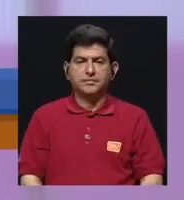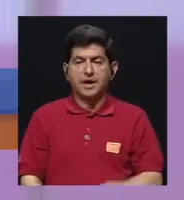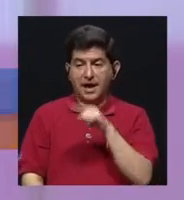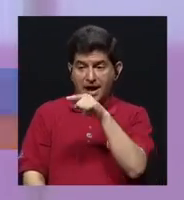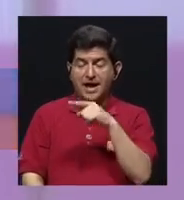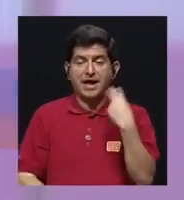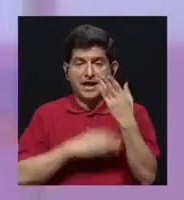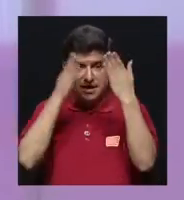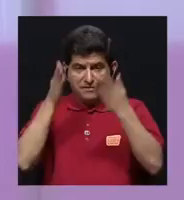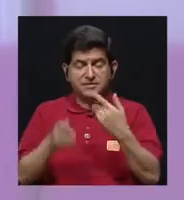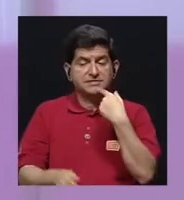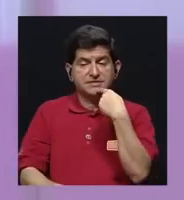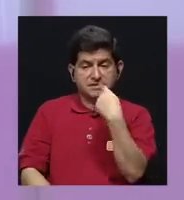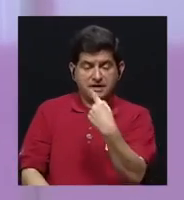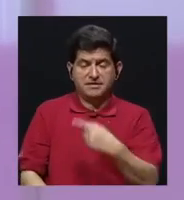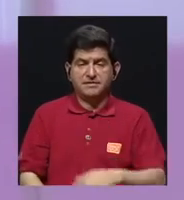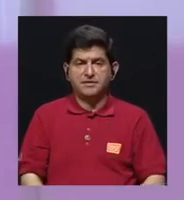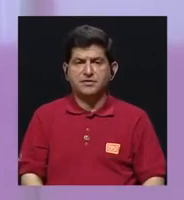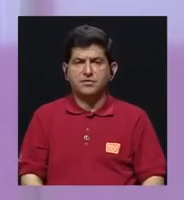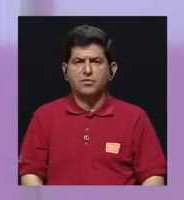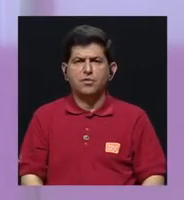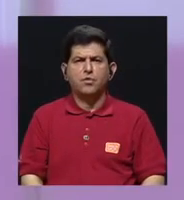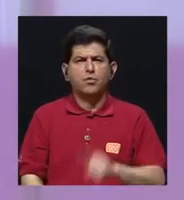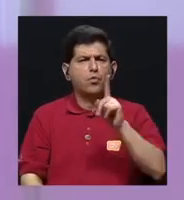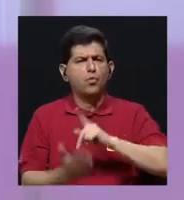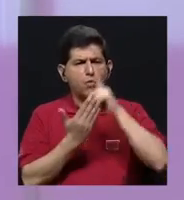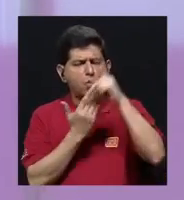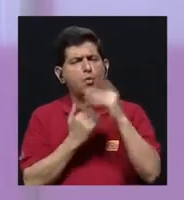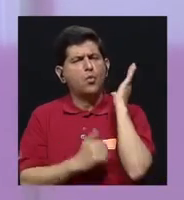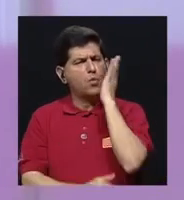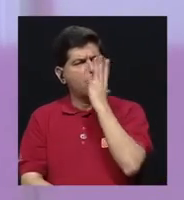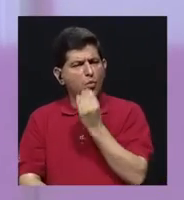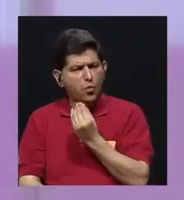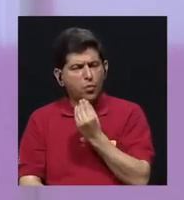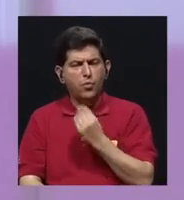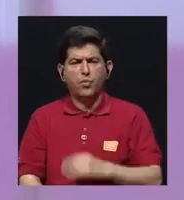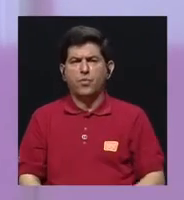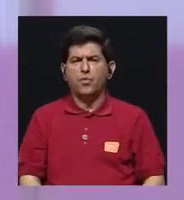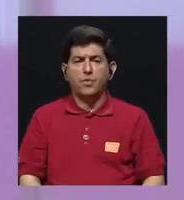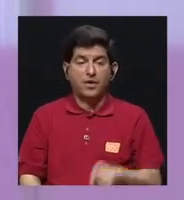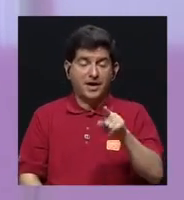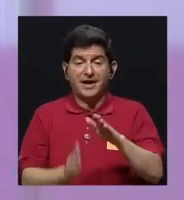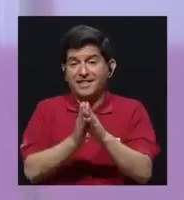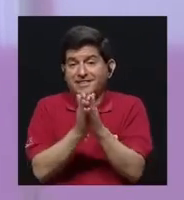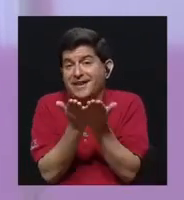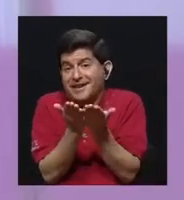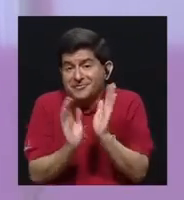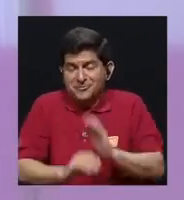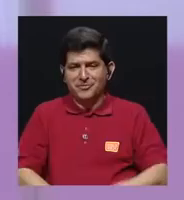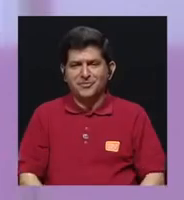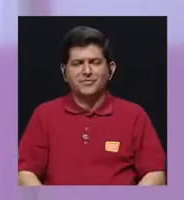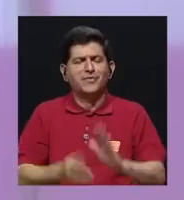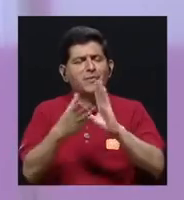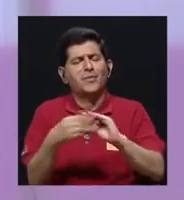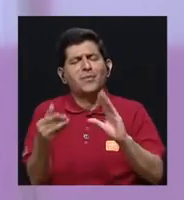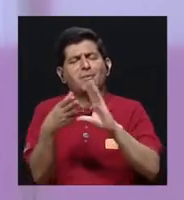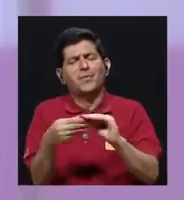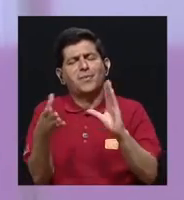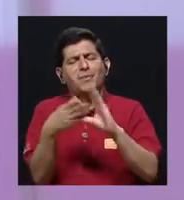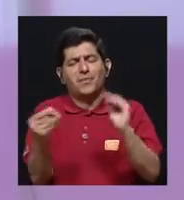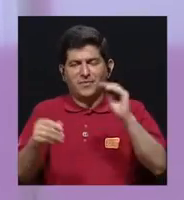una vecina y le dijo a ella que había un programa muy bonito del libro, del